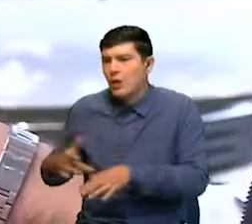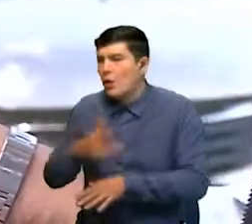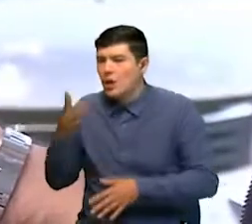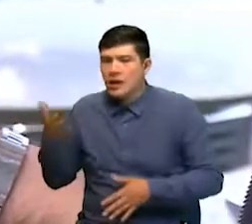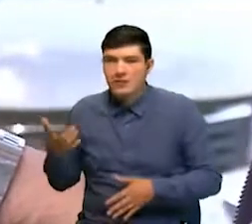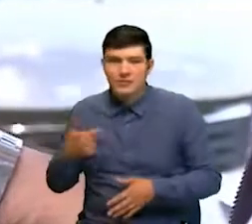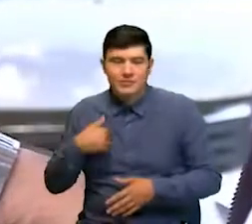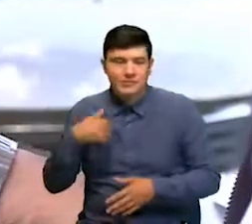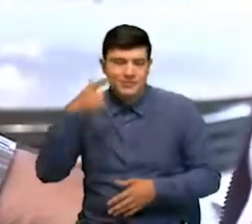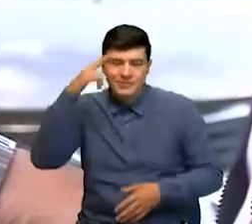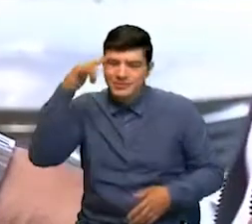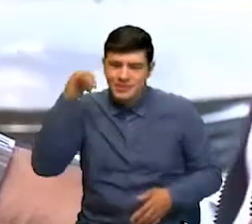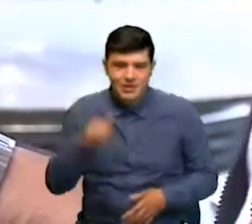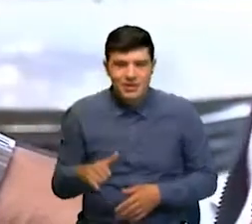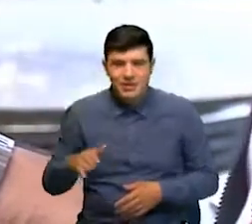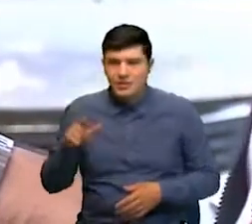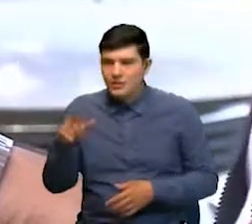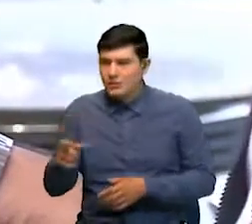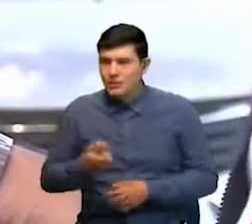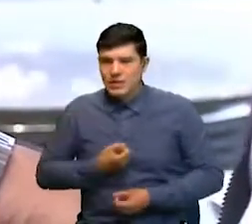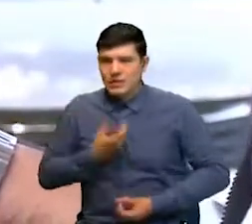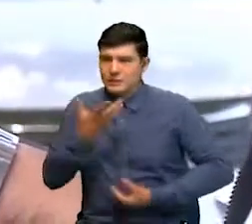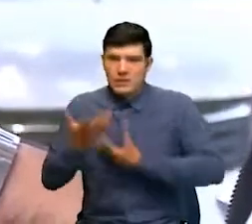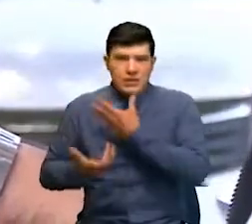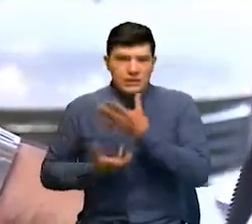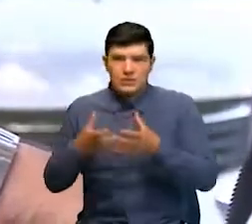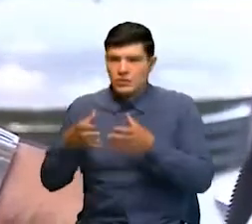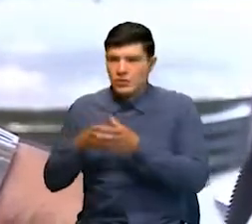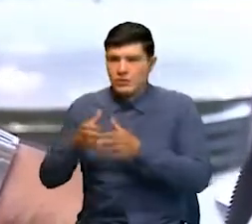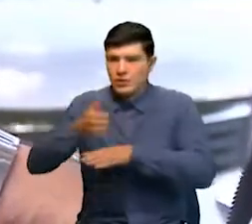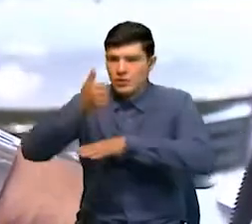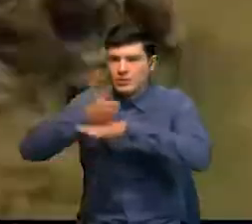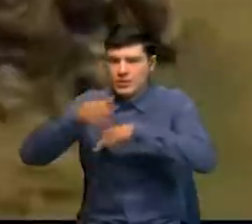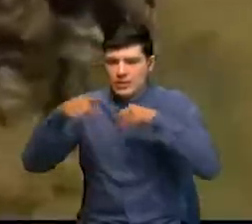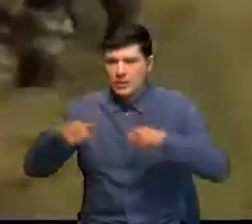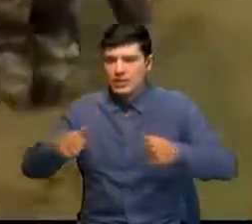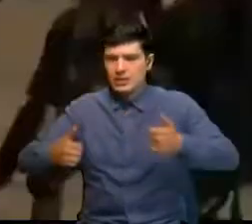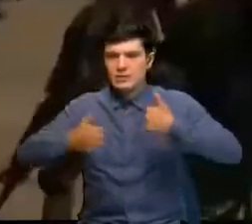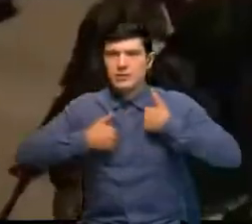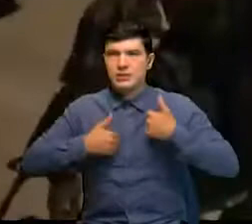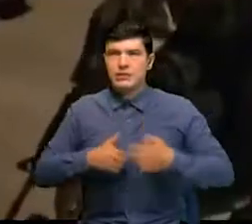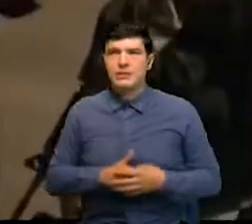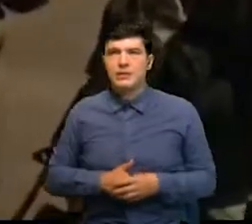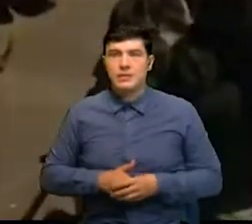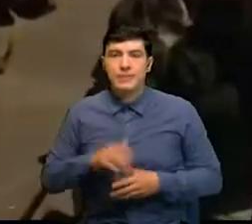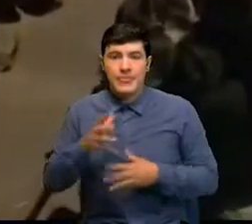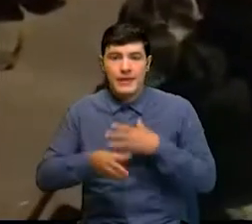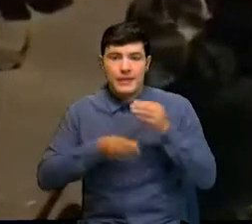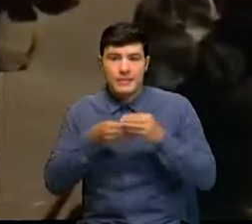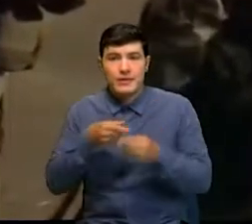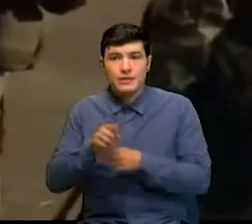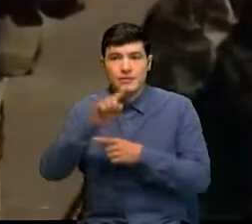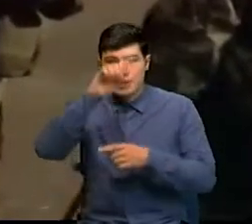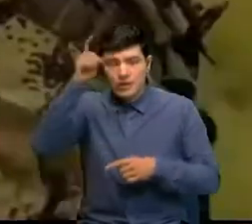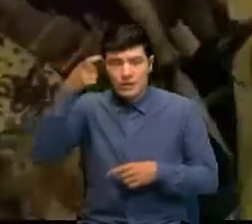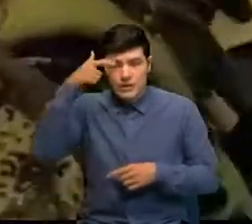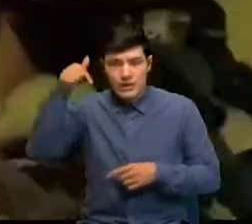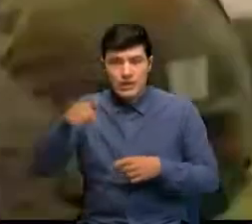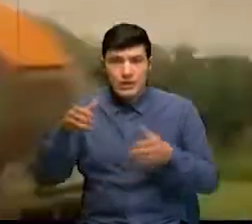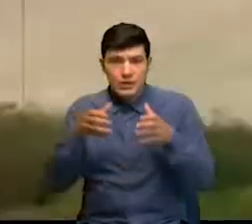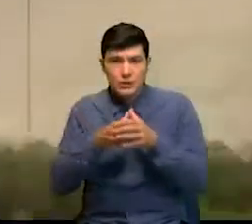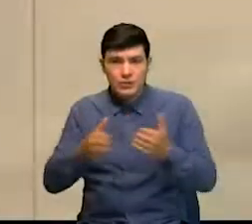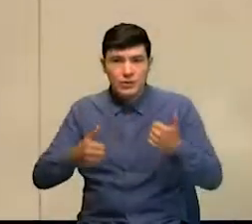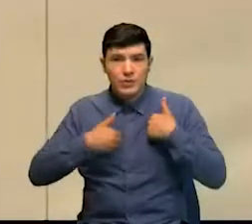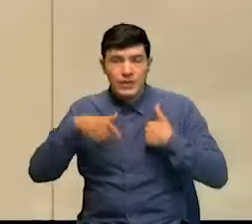sea una expresión salida de un comandante de alto rango de nuestro ejército para ellos tanto el gobierno como las fuerzas militares deben de aclarar